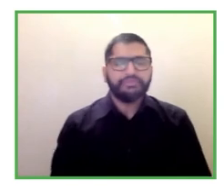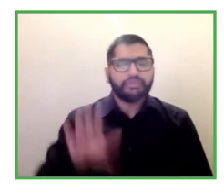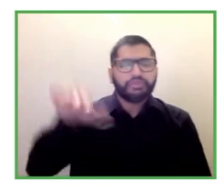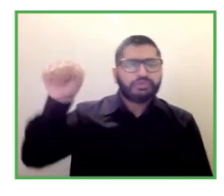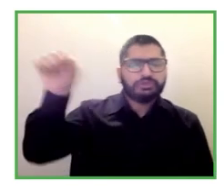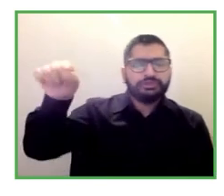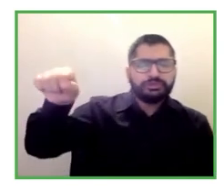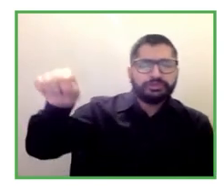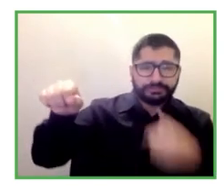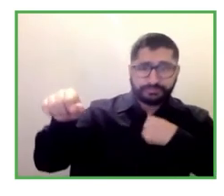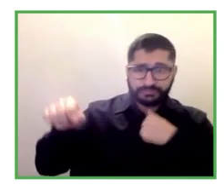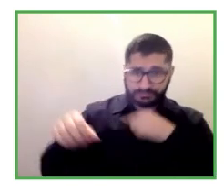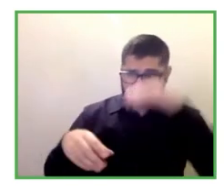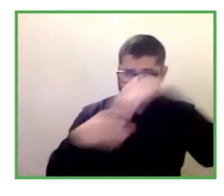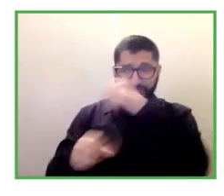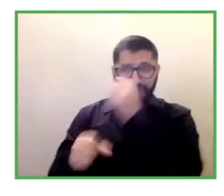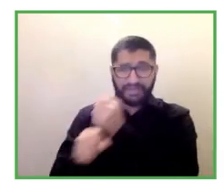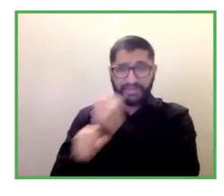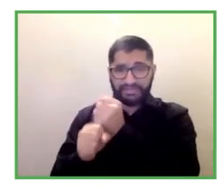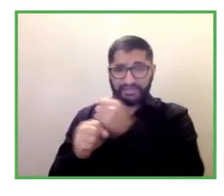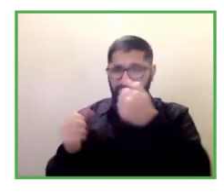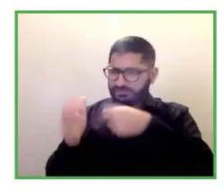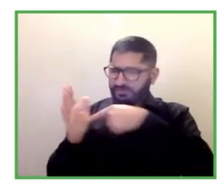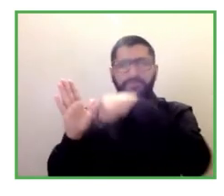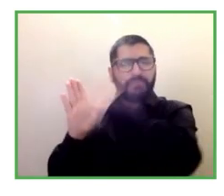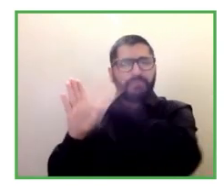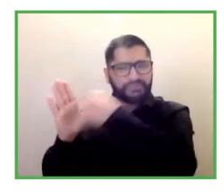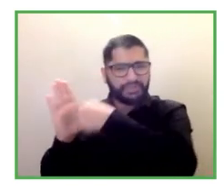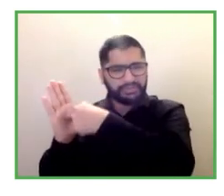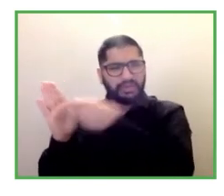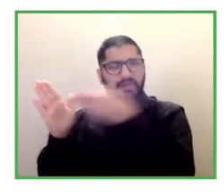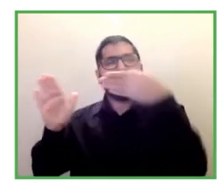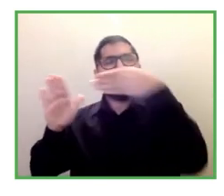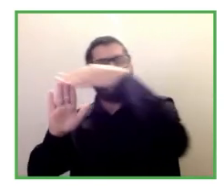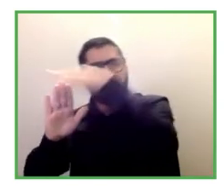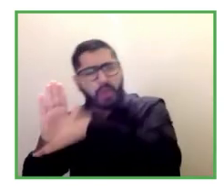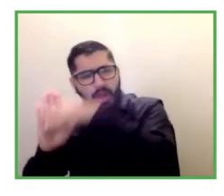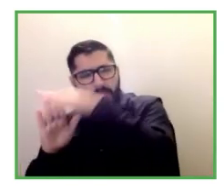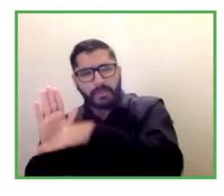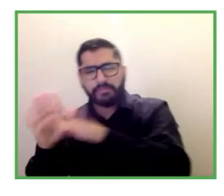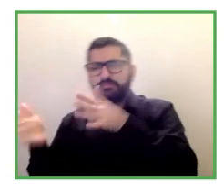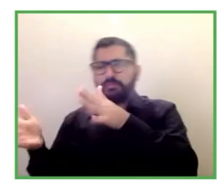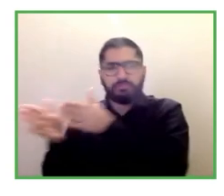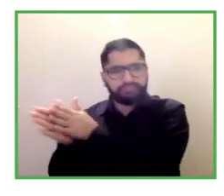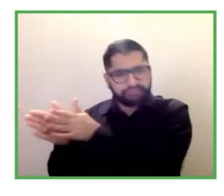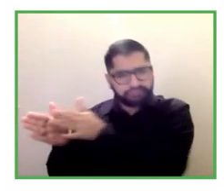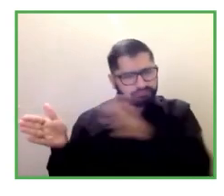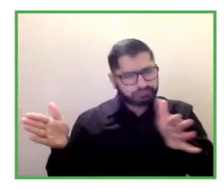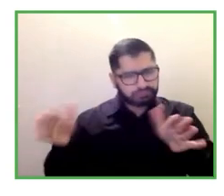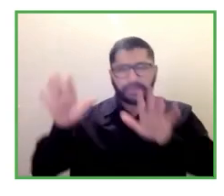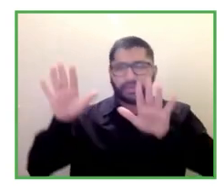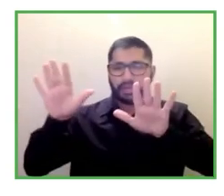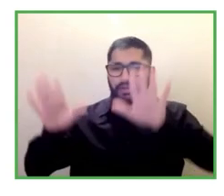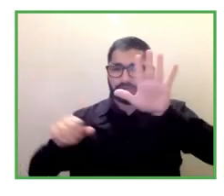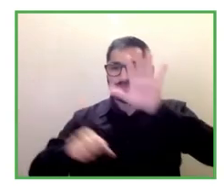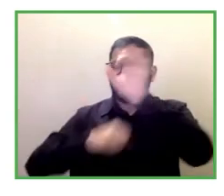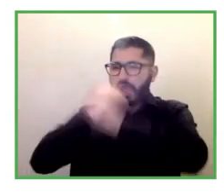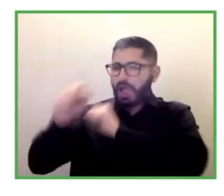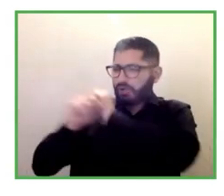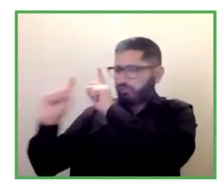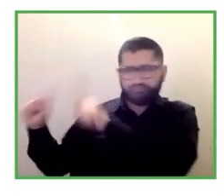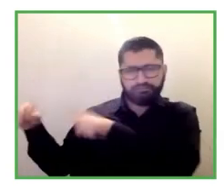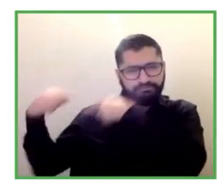y hemos visto muchas cosas, pero un desafío que vemos regularmente dentro de nuestro